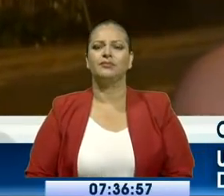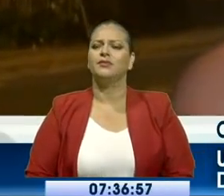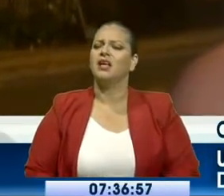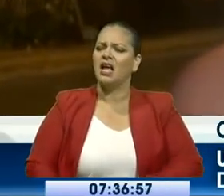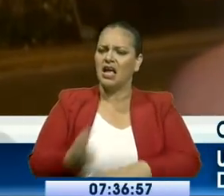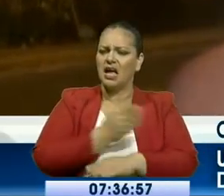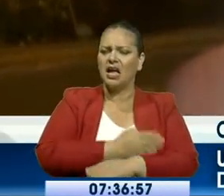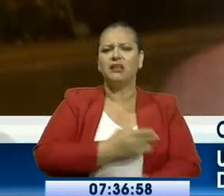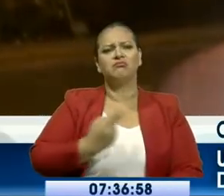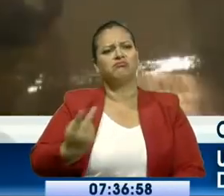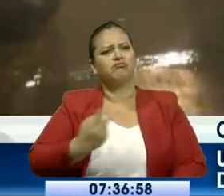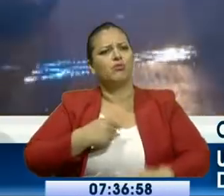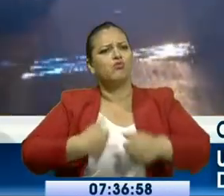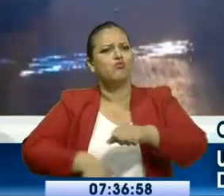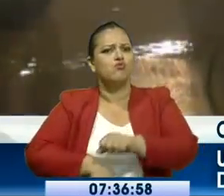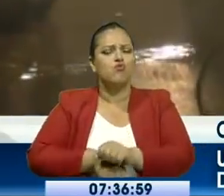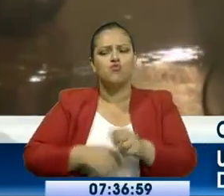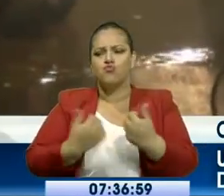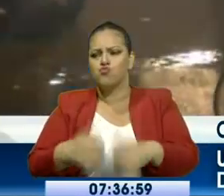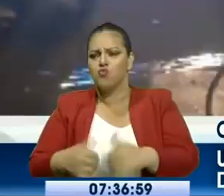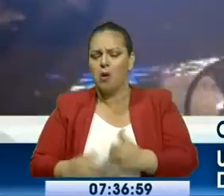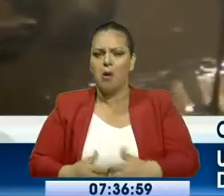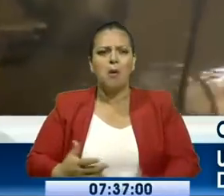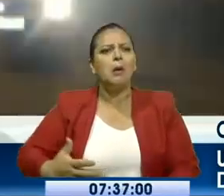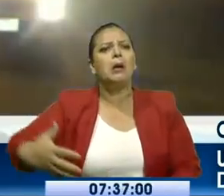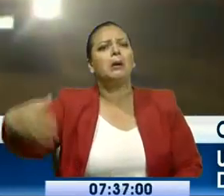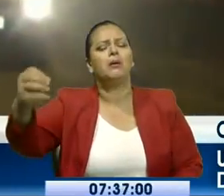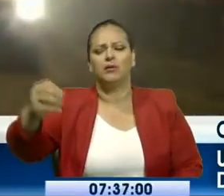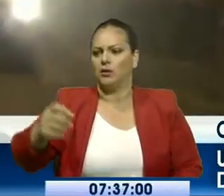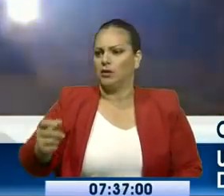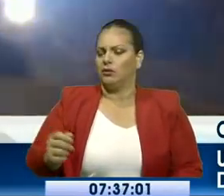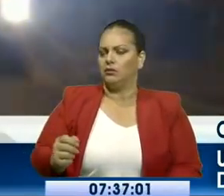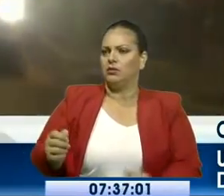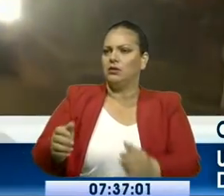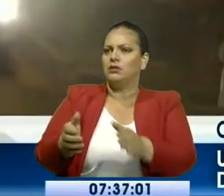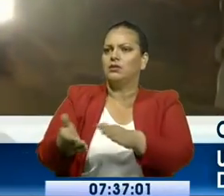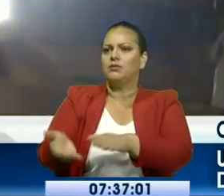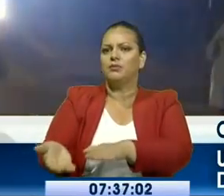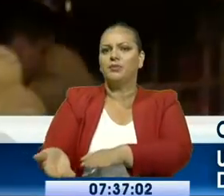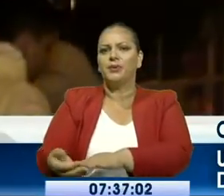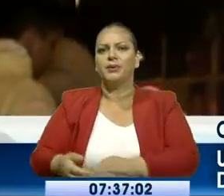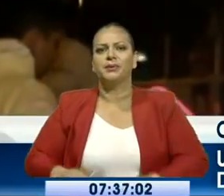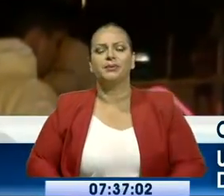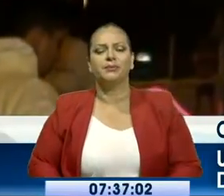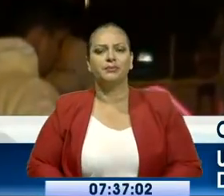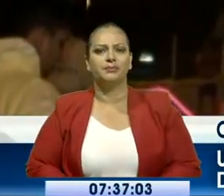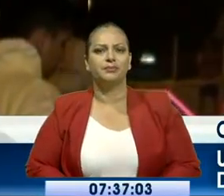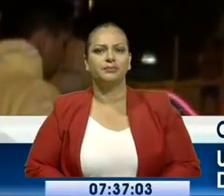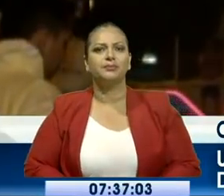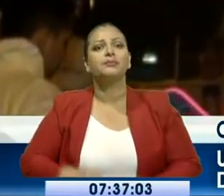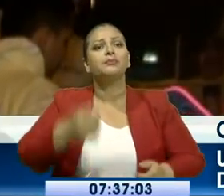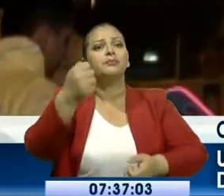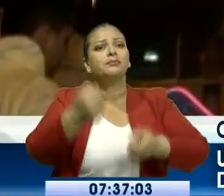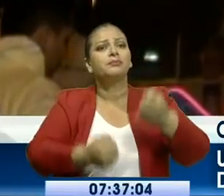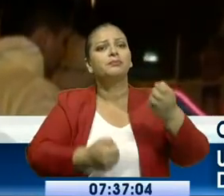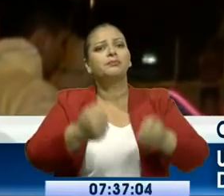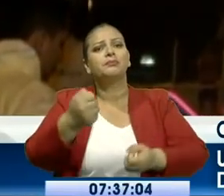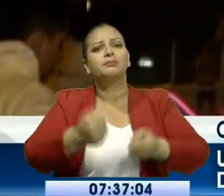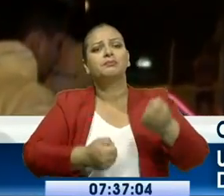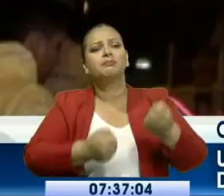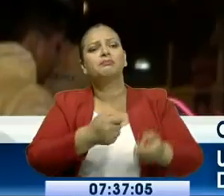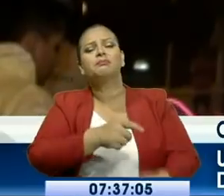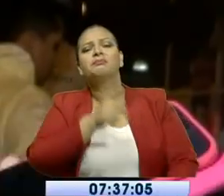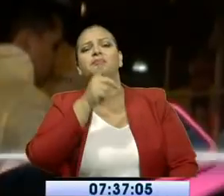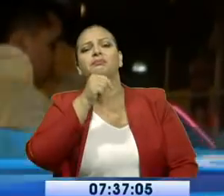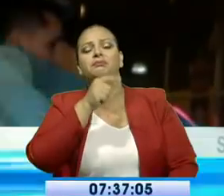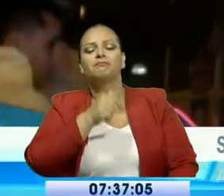salido y no sé de ahí qué. Del otro vehículo y sus ocupantes se desconoce quiénes serán. Hasta ahora se desconocen los datos porque